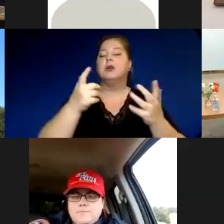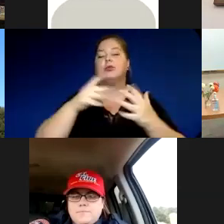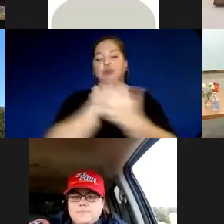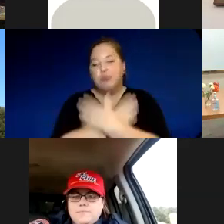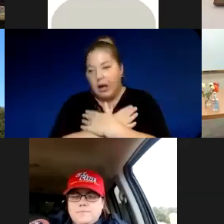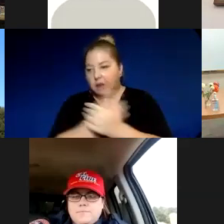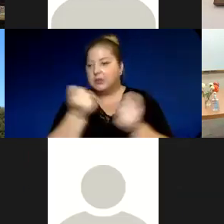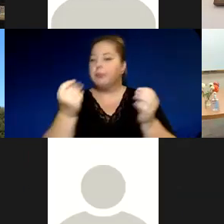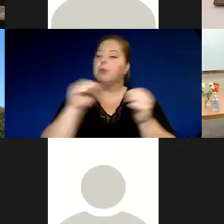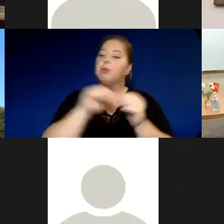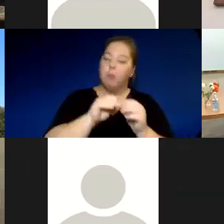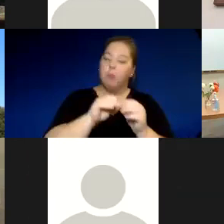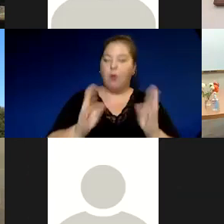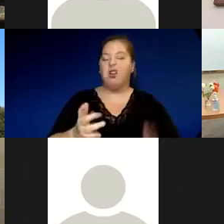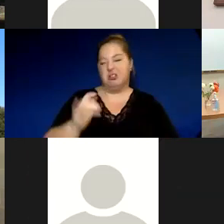Gracias.